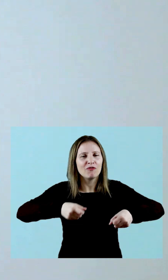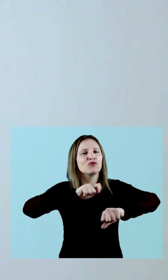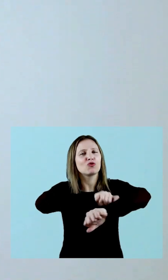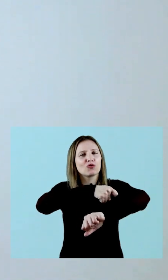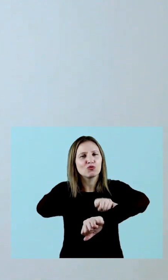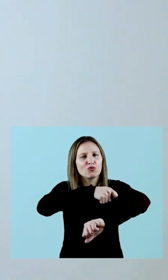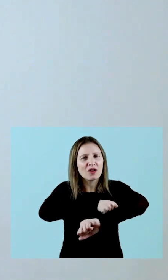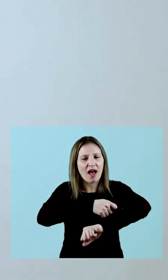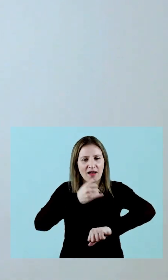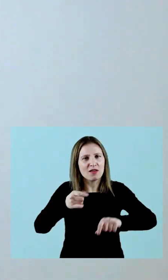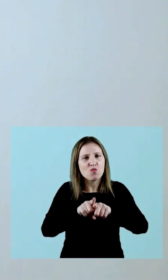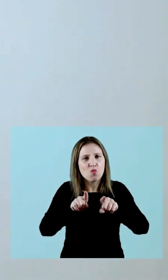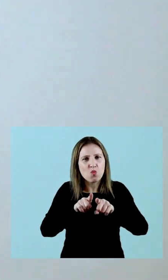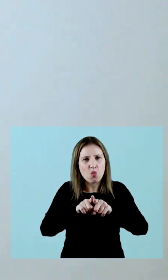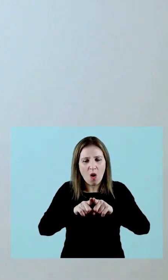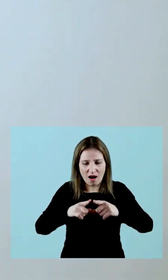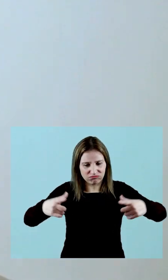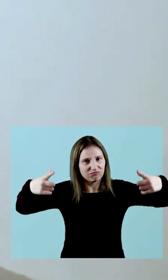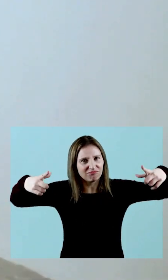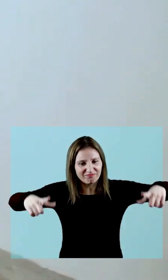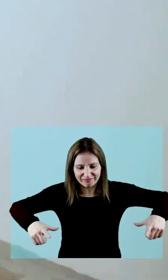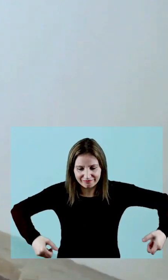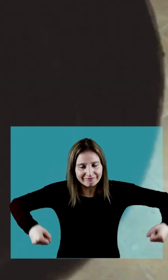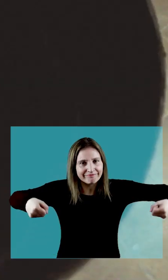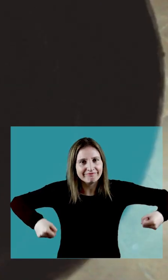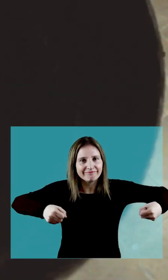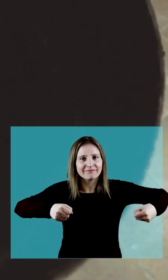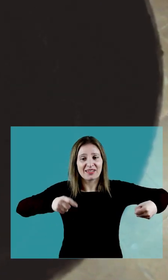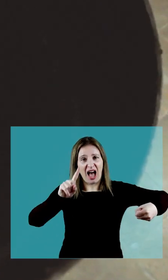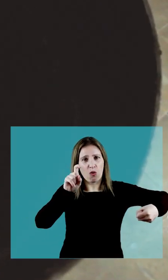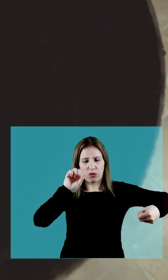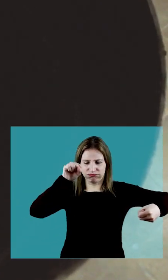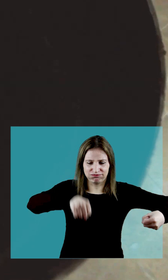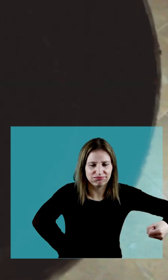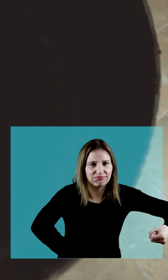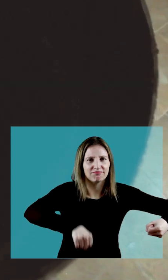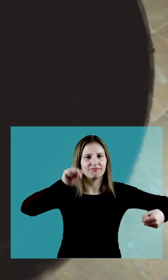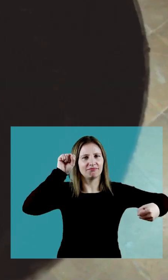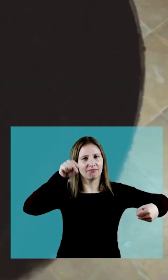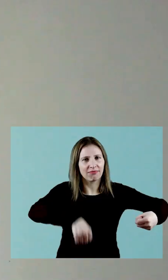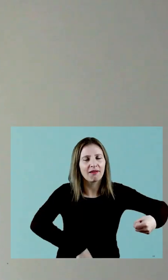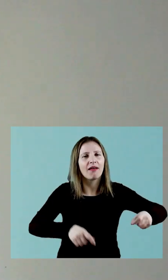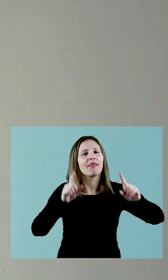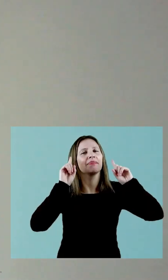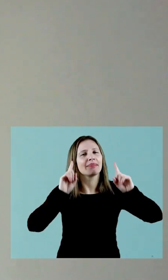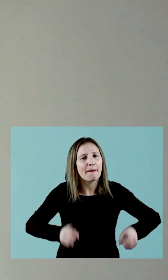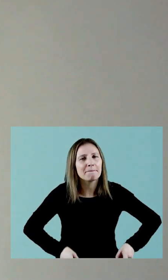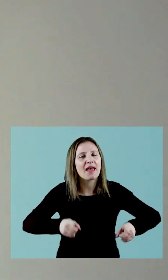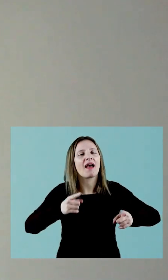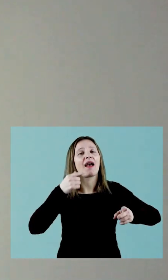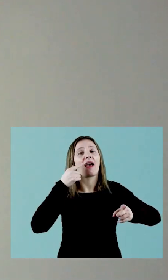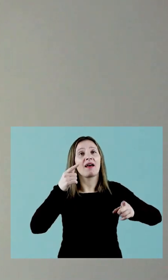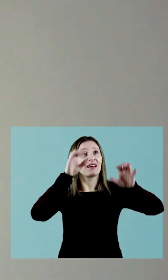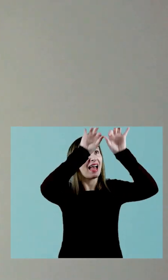del tanque original de 200 litros donde se practicaba el submarino y también de los caños estos y estos que